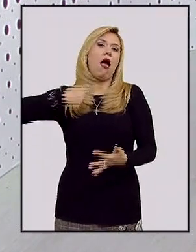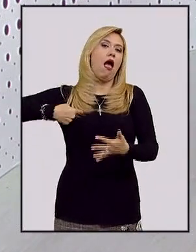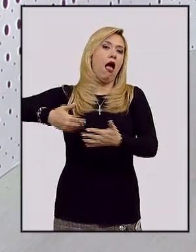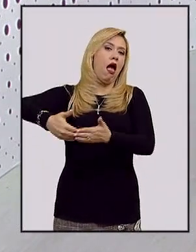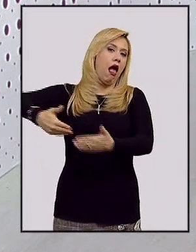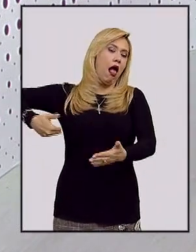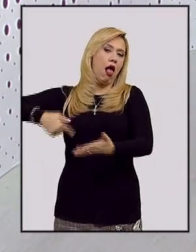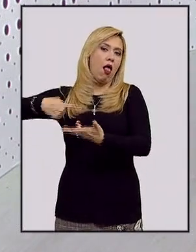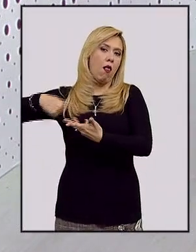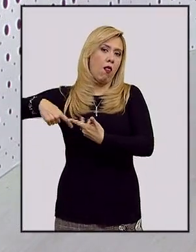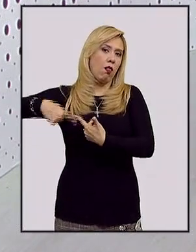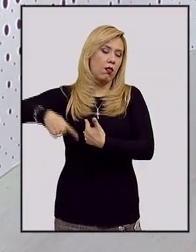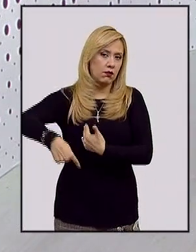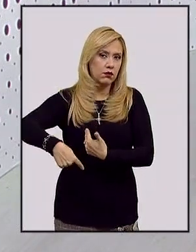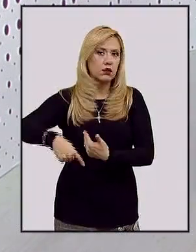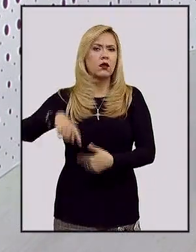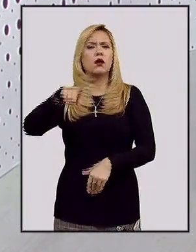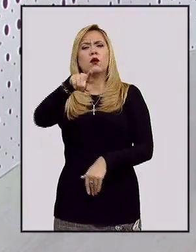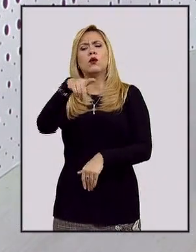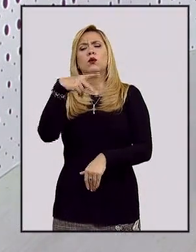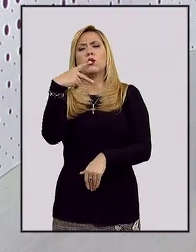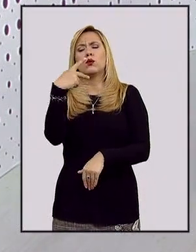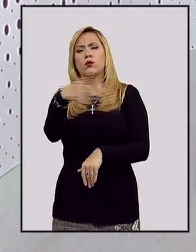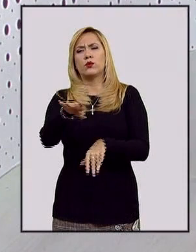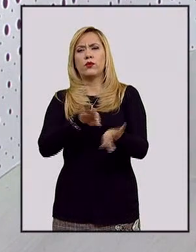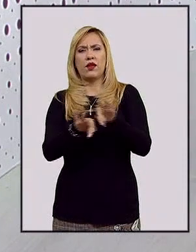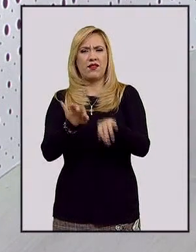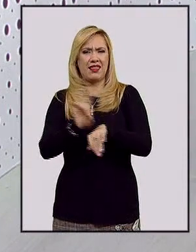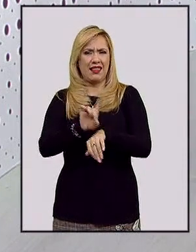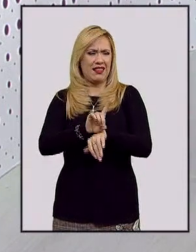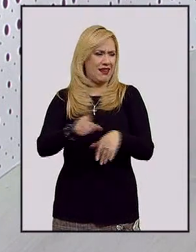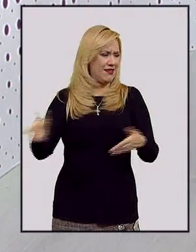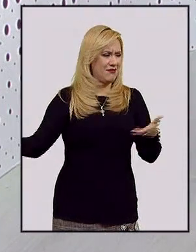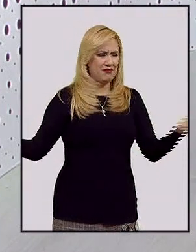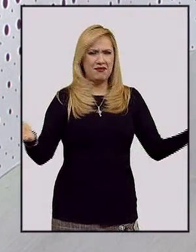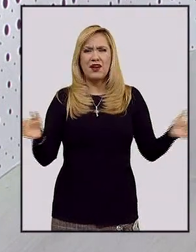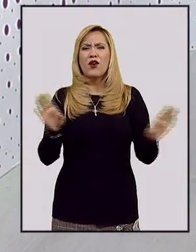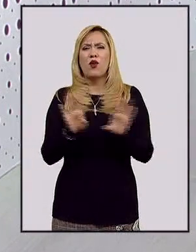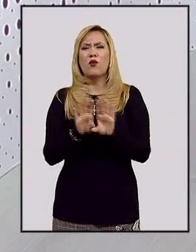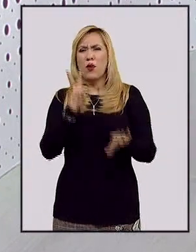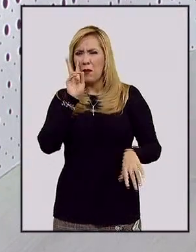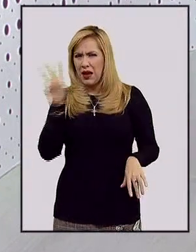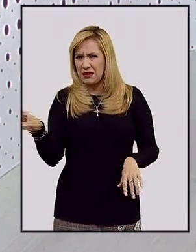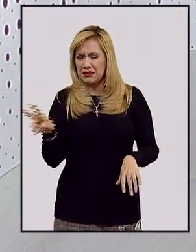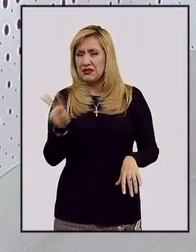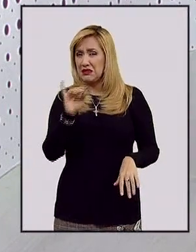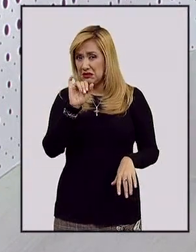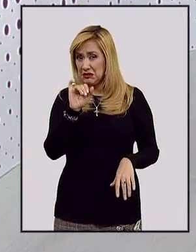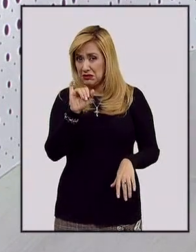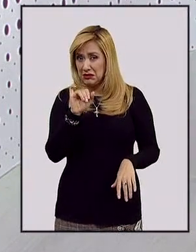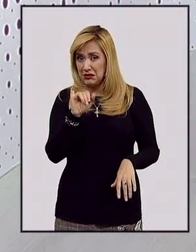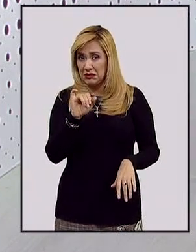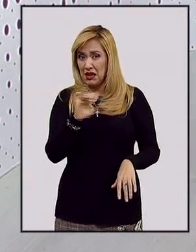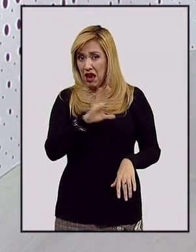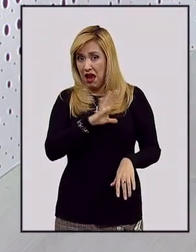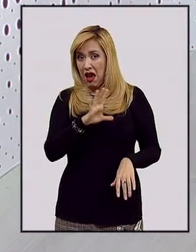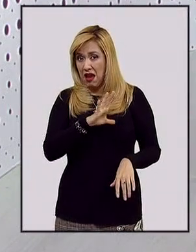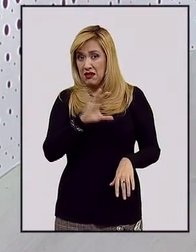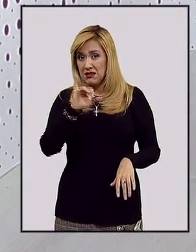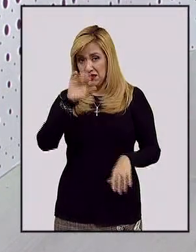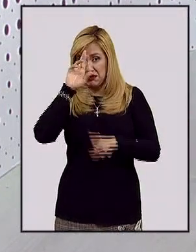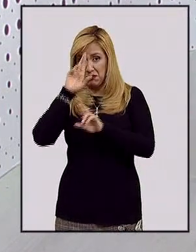ustedes ya en su trabajo cotidiano, ahora sí que en el terreno, ¿cómo lo han visto? ¿Sí existe? O sea, ¿sí se